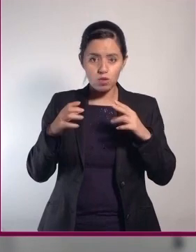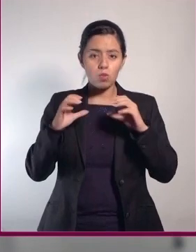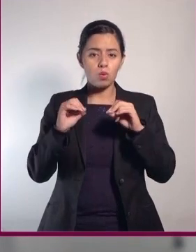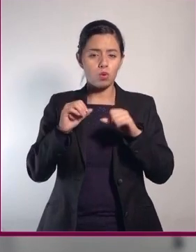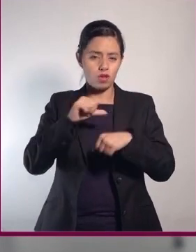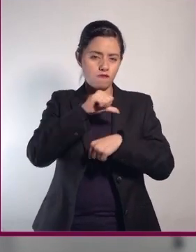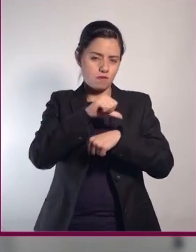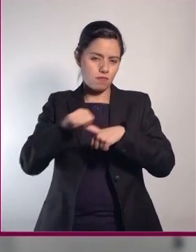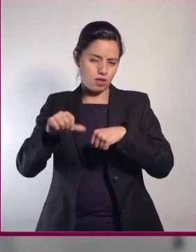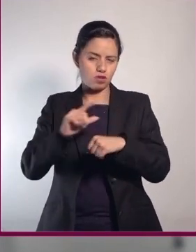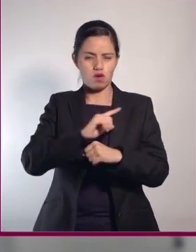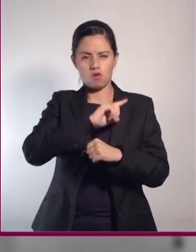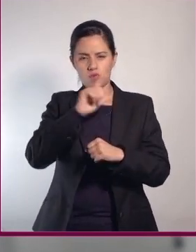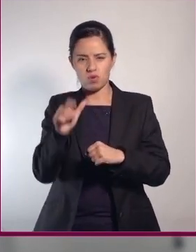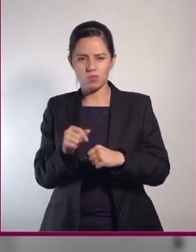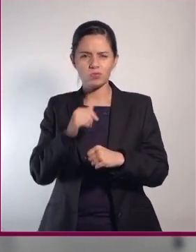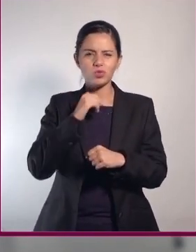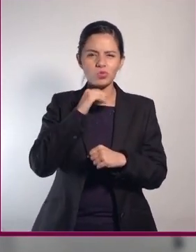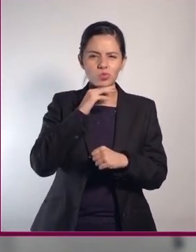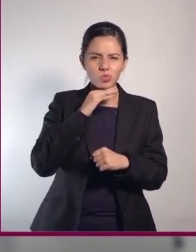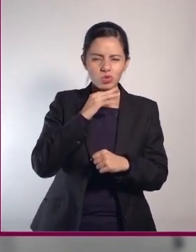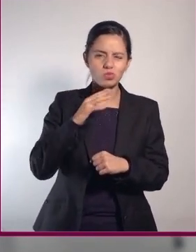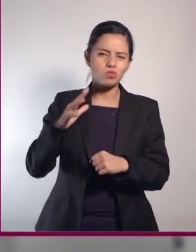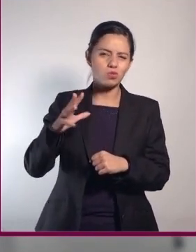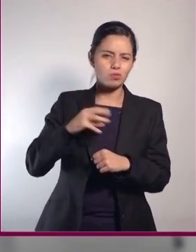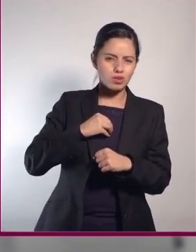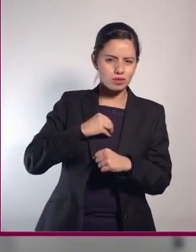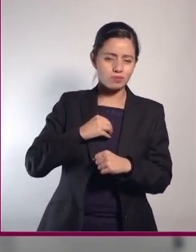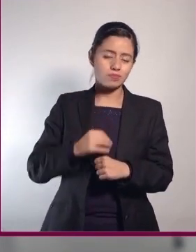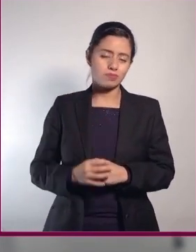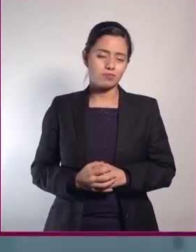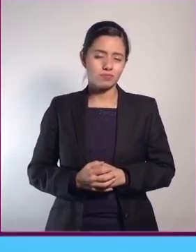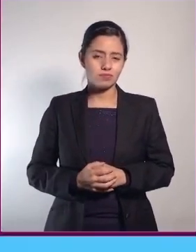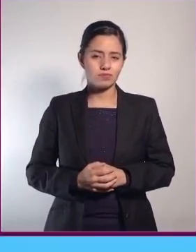técnicas quirúrgicas, o por una infección posoperatoria.